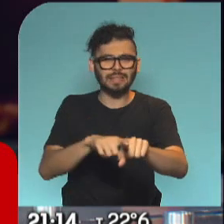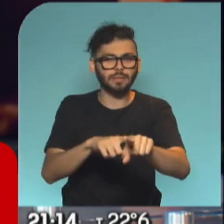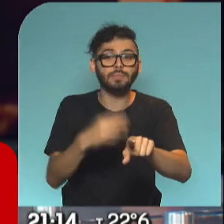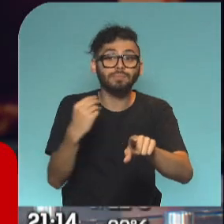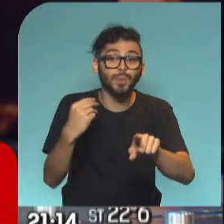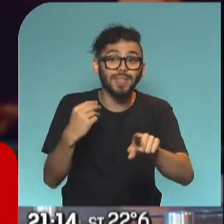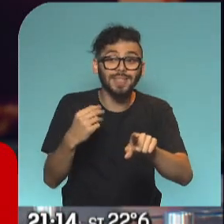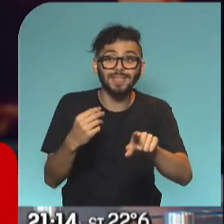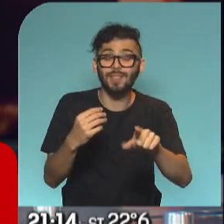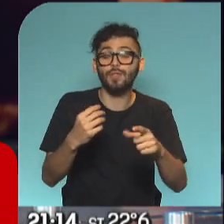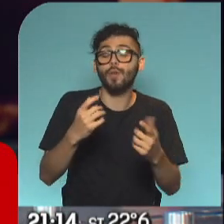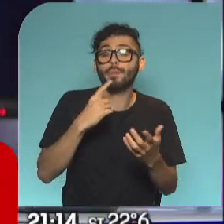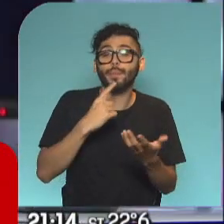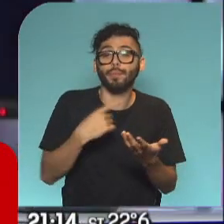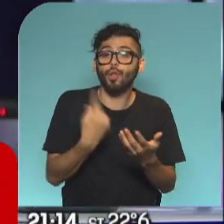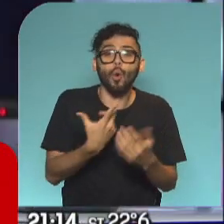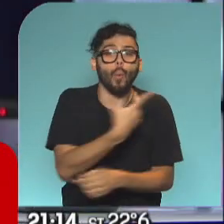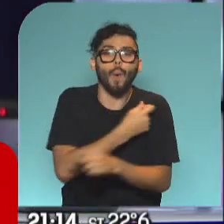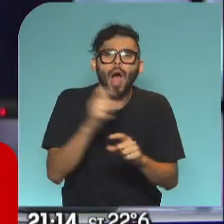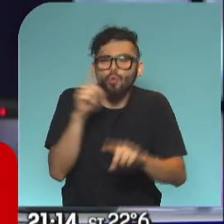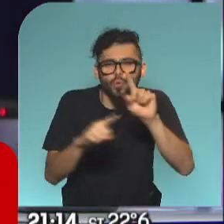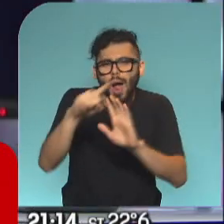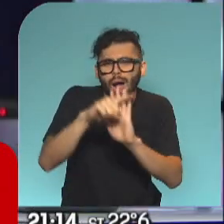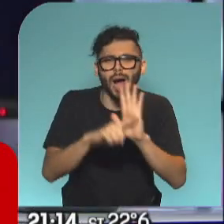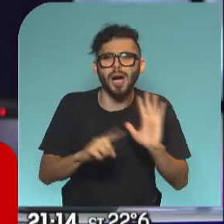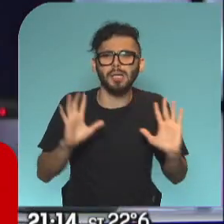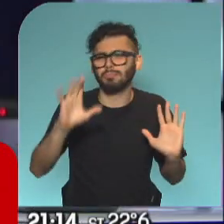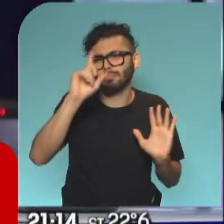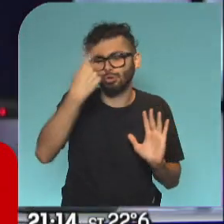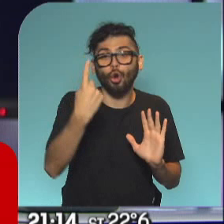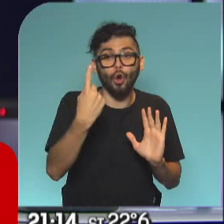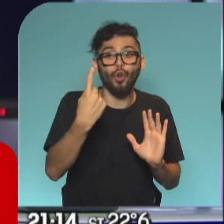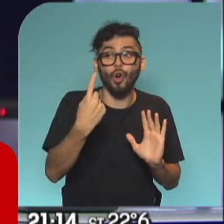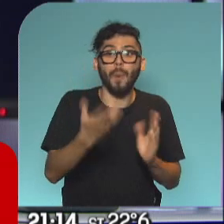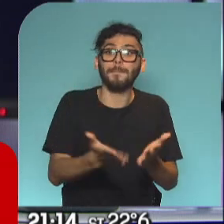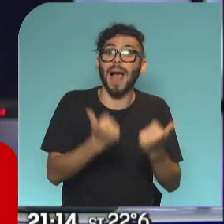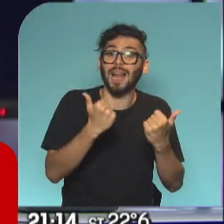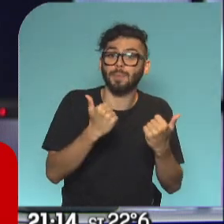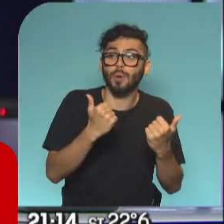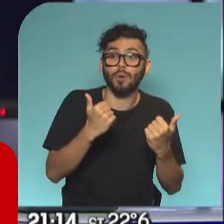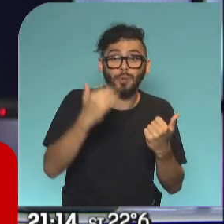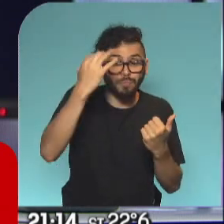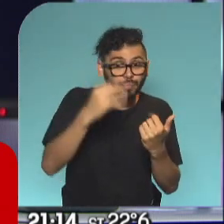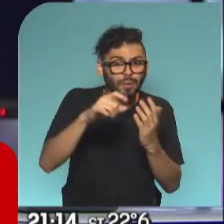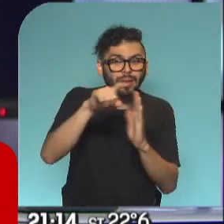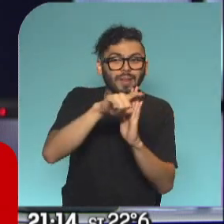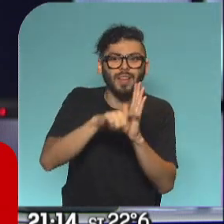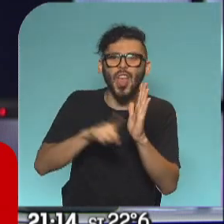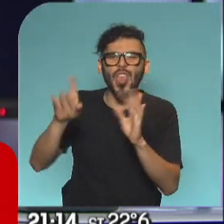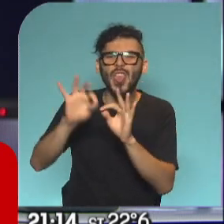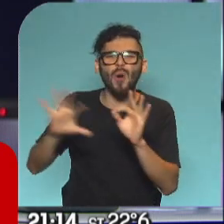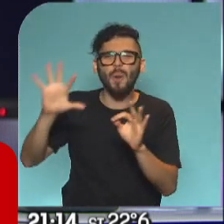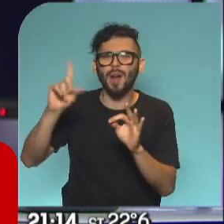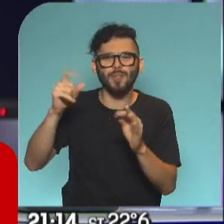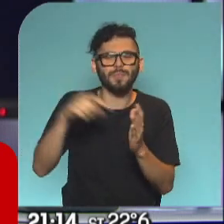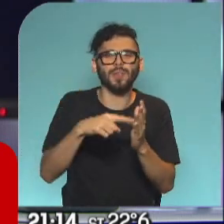vacunado. Porque tenían sus propias condiciones. Lo que no es cierto es que es porque las condiciones de Europa, porque en este caso el Reino Unido siempre tuvo